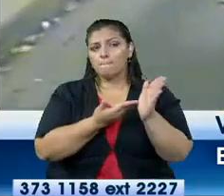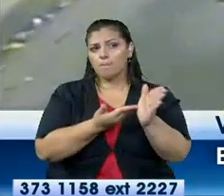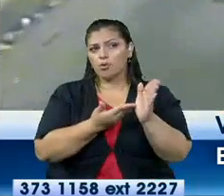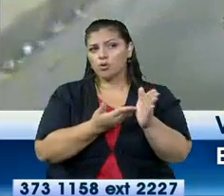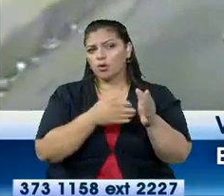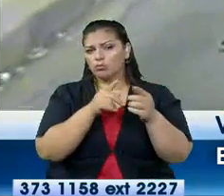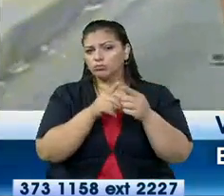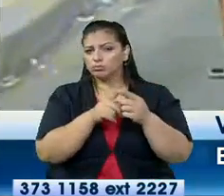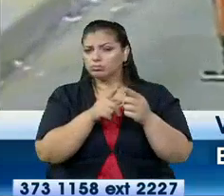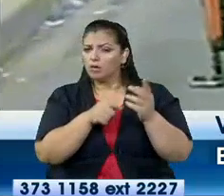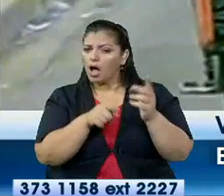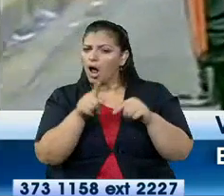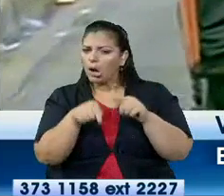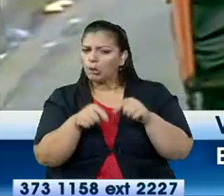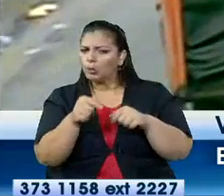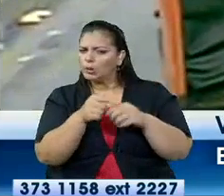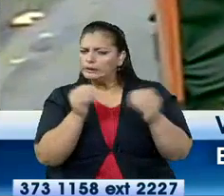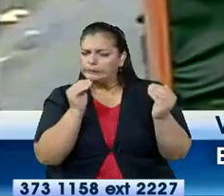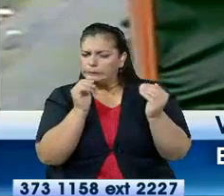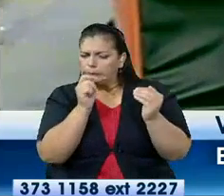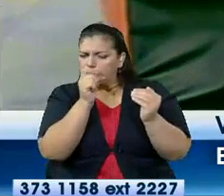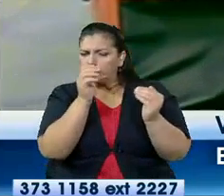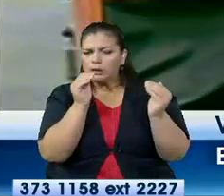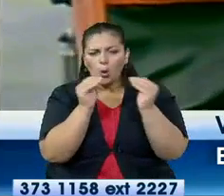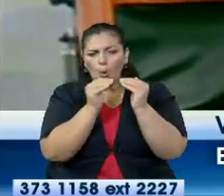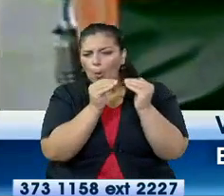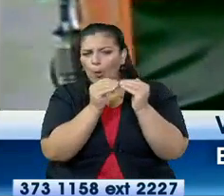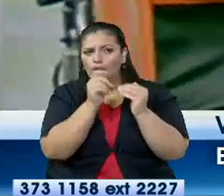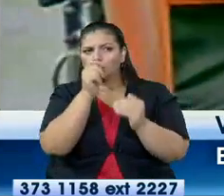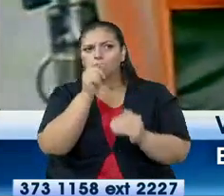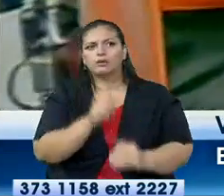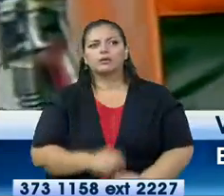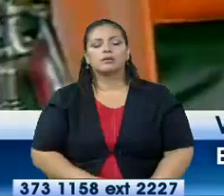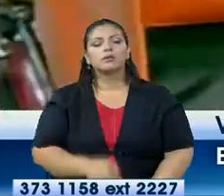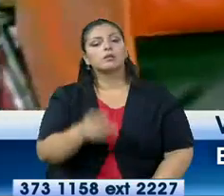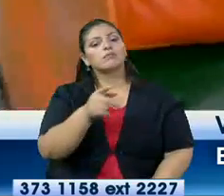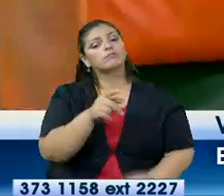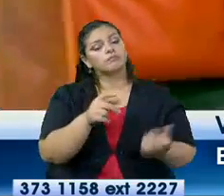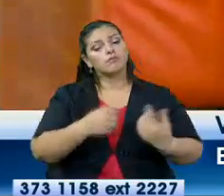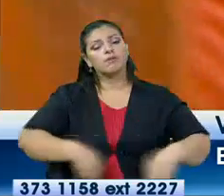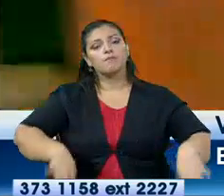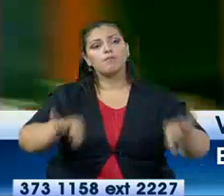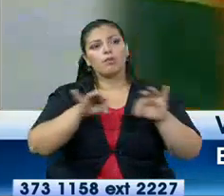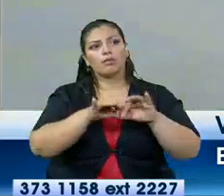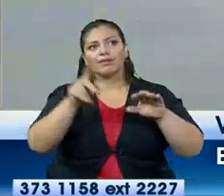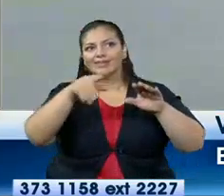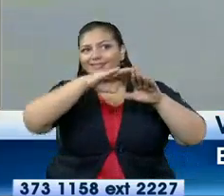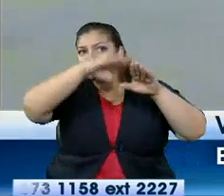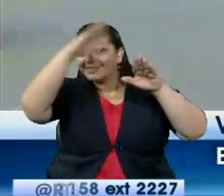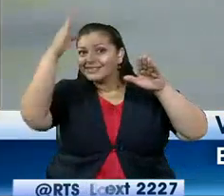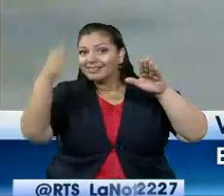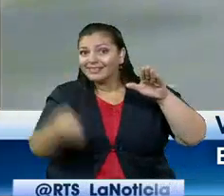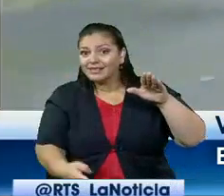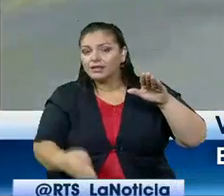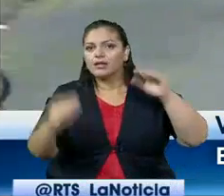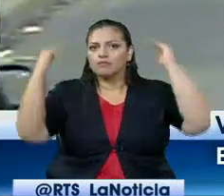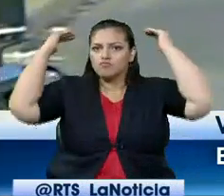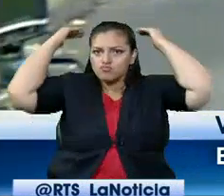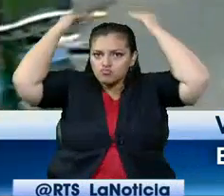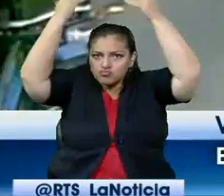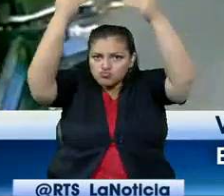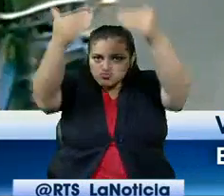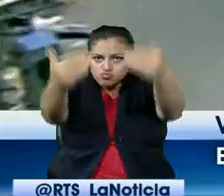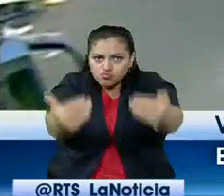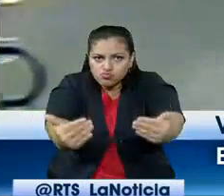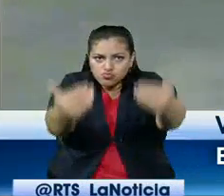que tienen que cumplir ciertas características de protección para el conductor. El faldón que tiene que estar adelante, tiene que estar